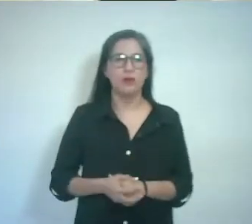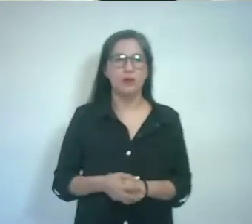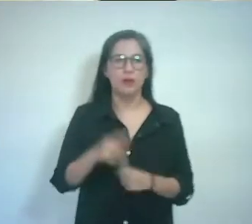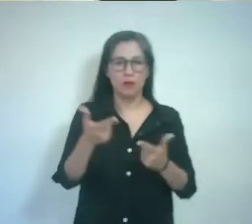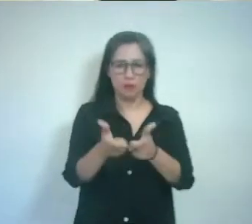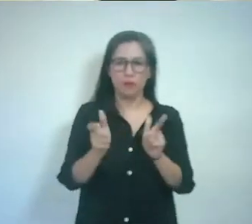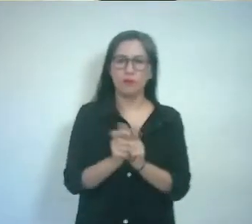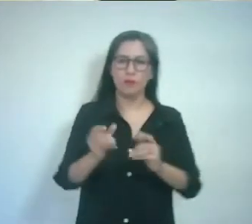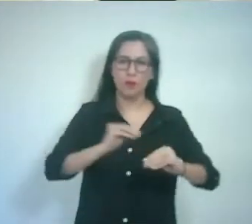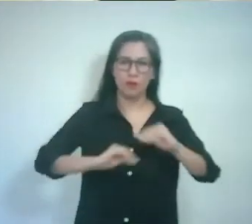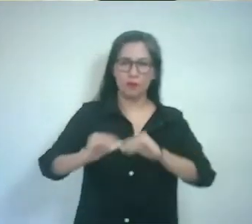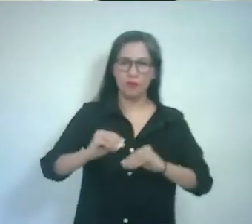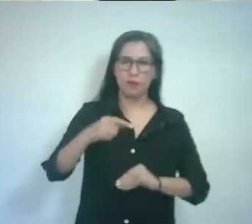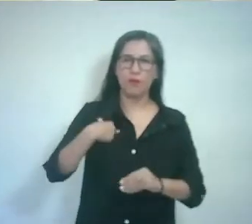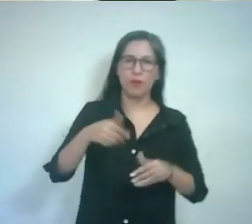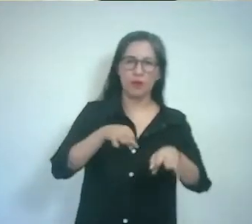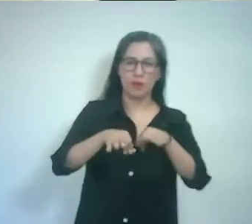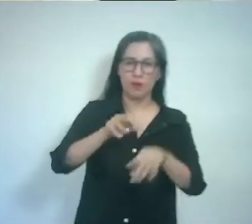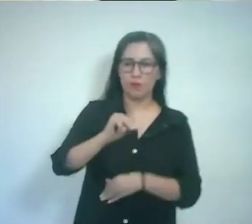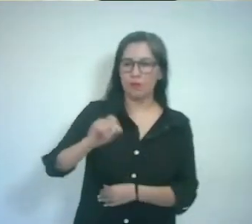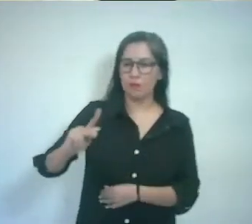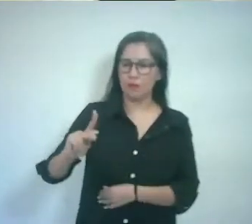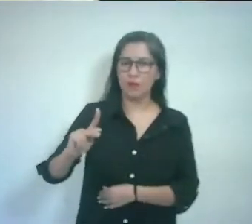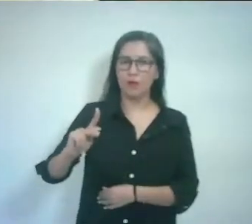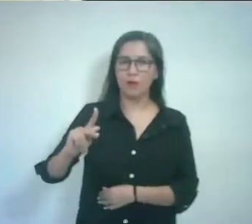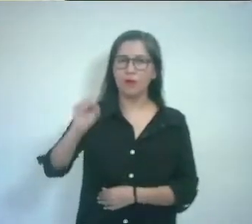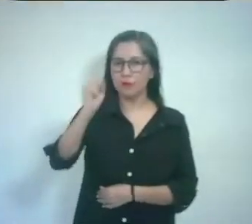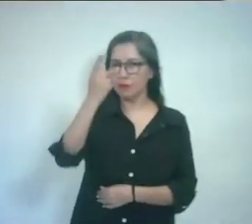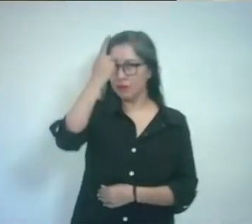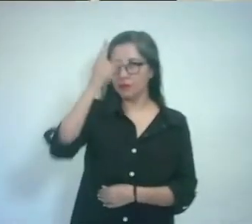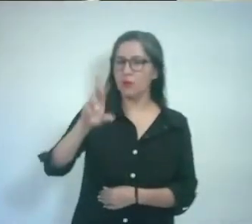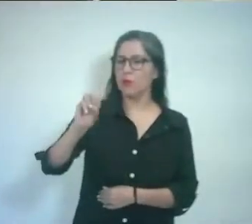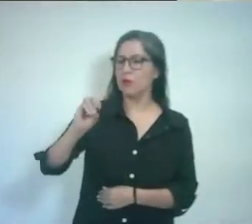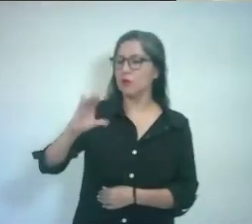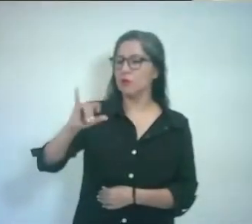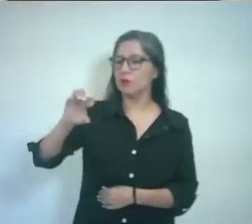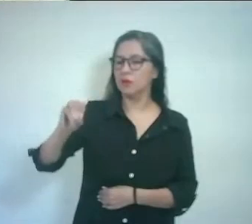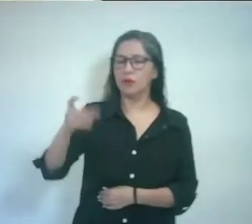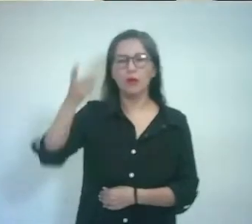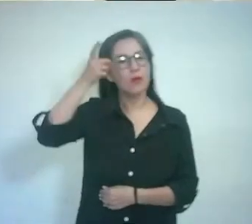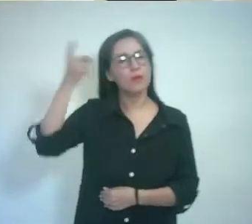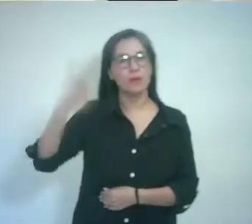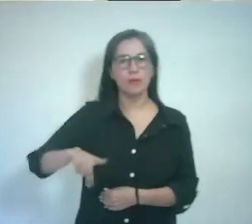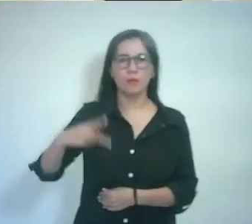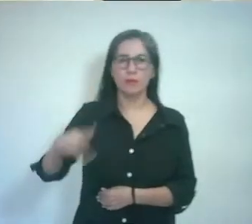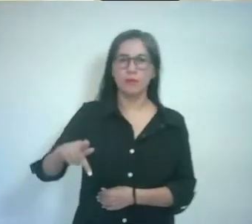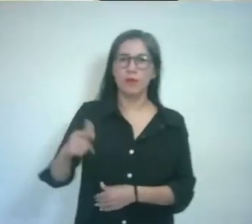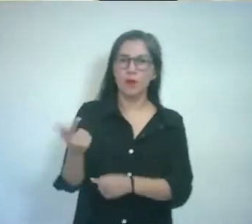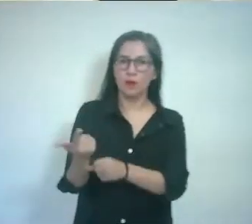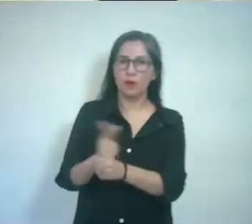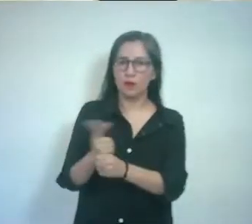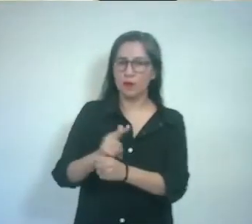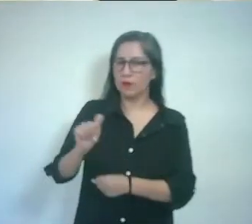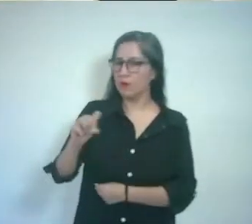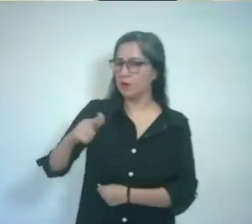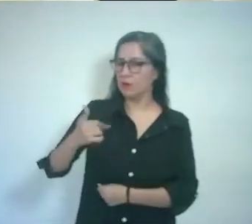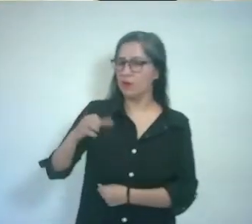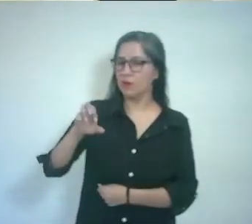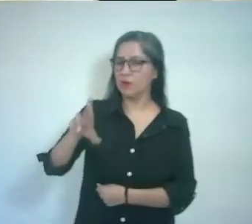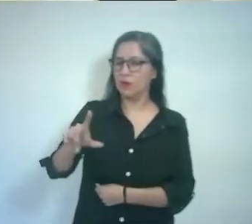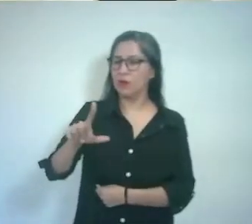el Partido Movimiento Laborista San Luis Potosí, licenciada Rocío de Alba López, propietaria. Licenciado Ángel Marín